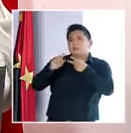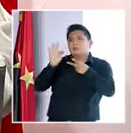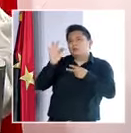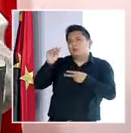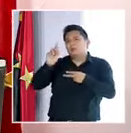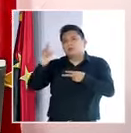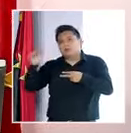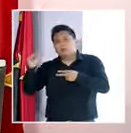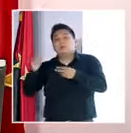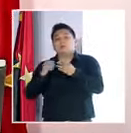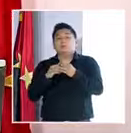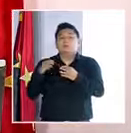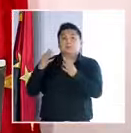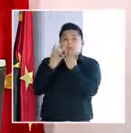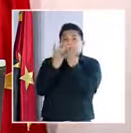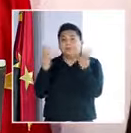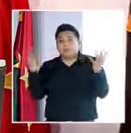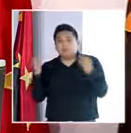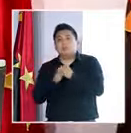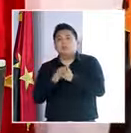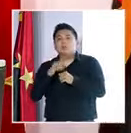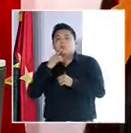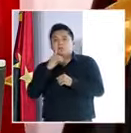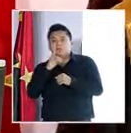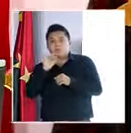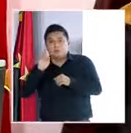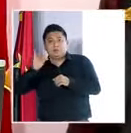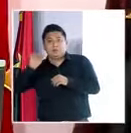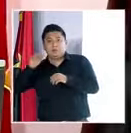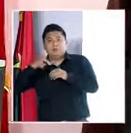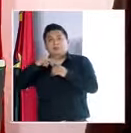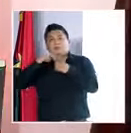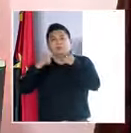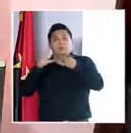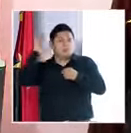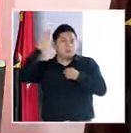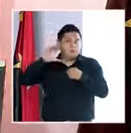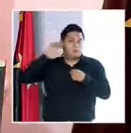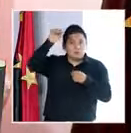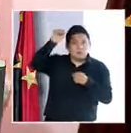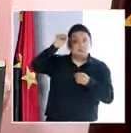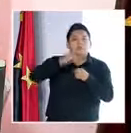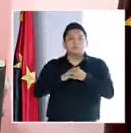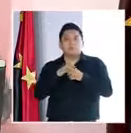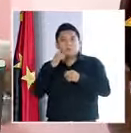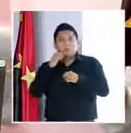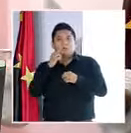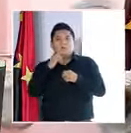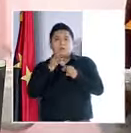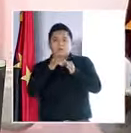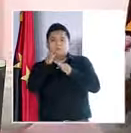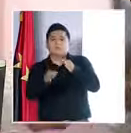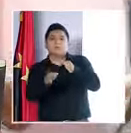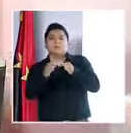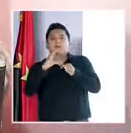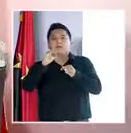Salazar, Villacaro, Chinaco, Talabateca, Durania, Toledo, Ocaña, Acarí, Convención y El Carmen.